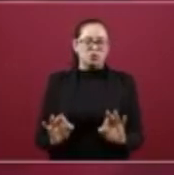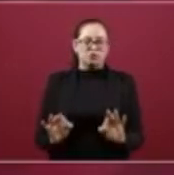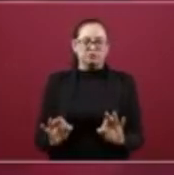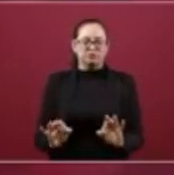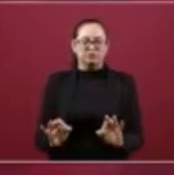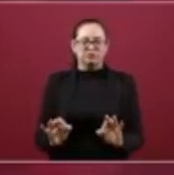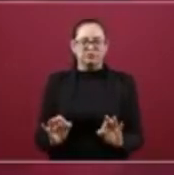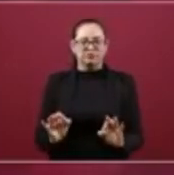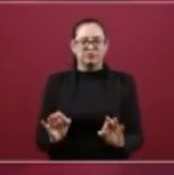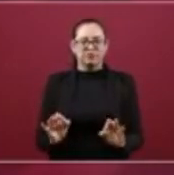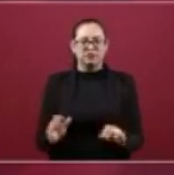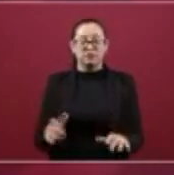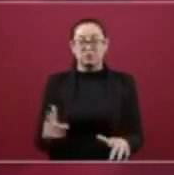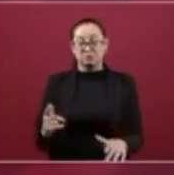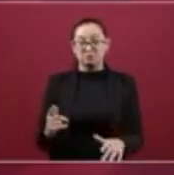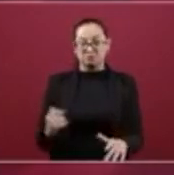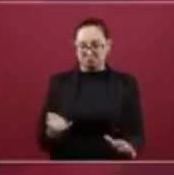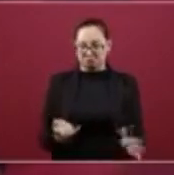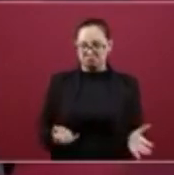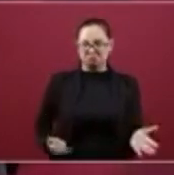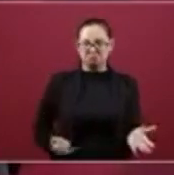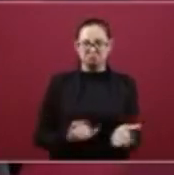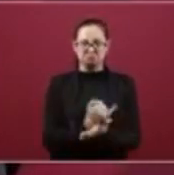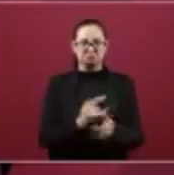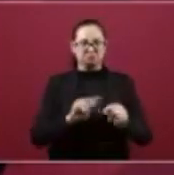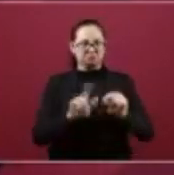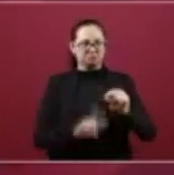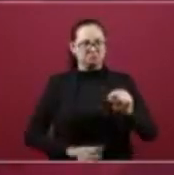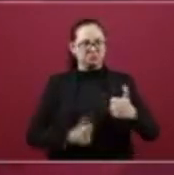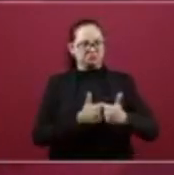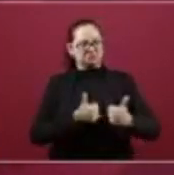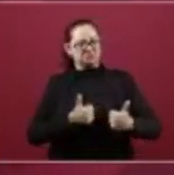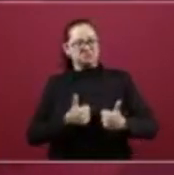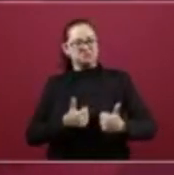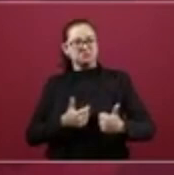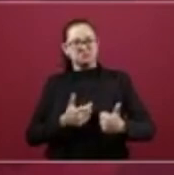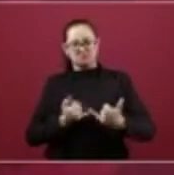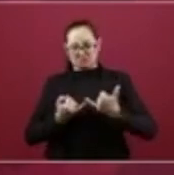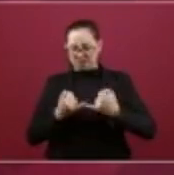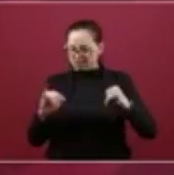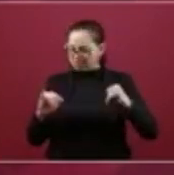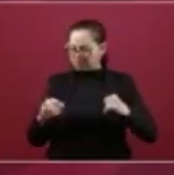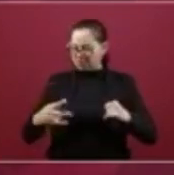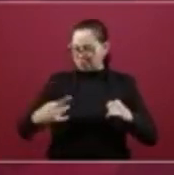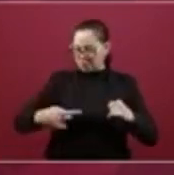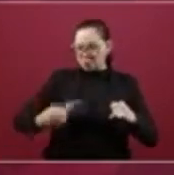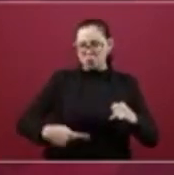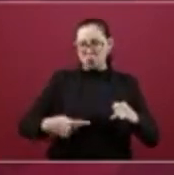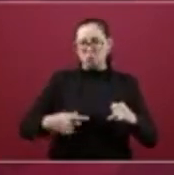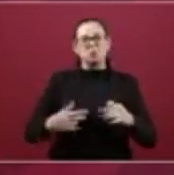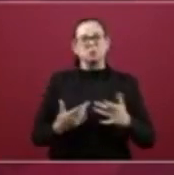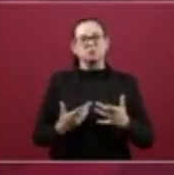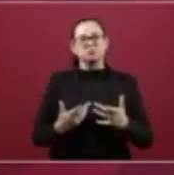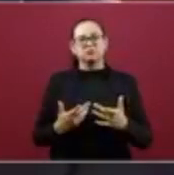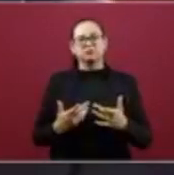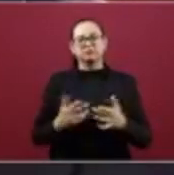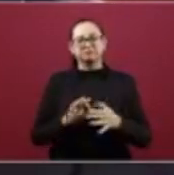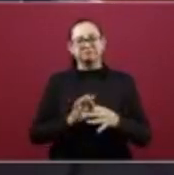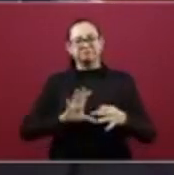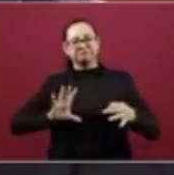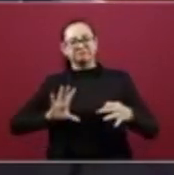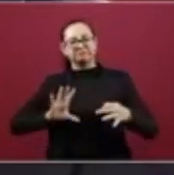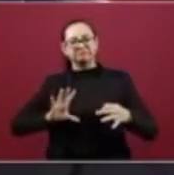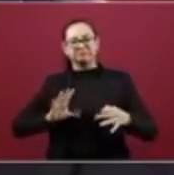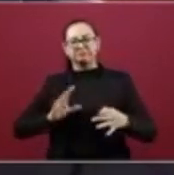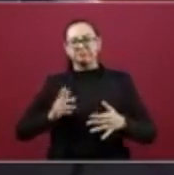una decisión soberana de independencia de México en cuanto